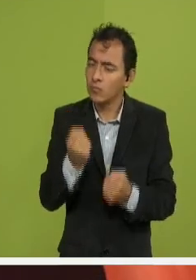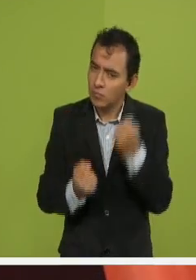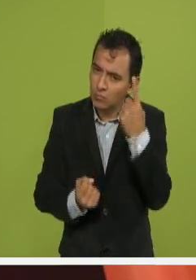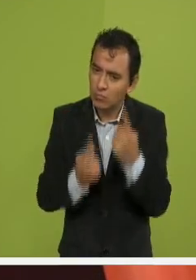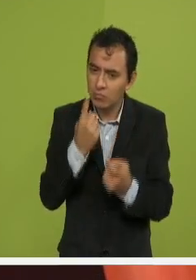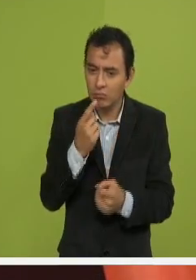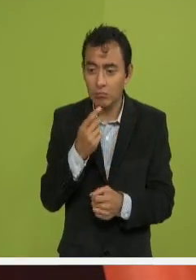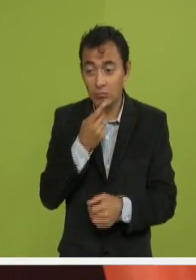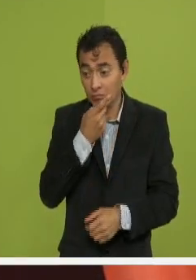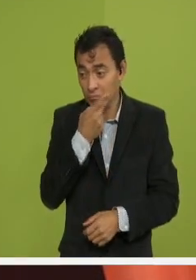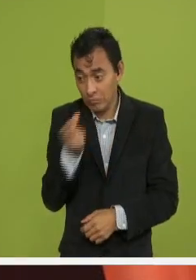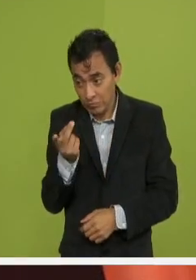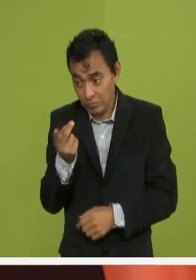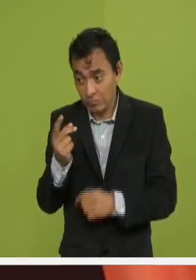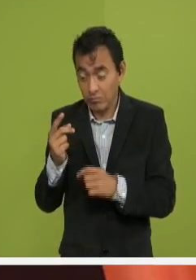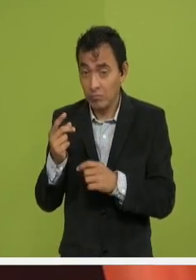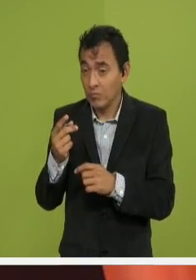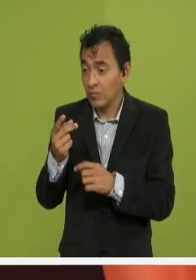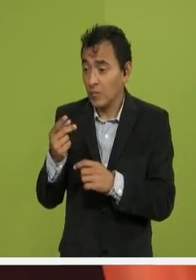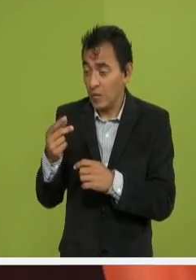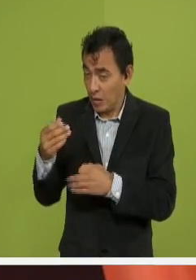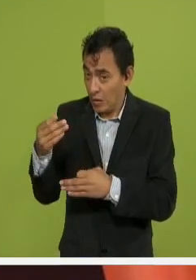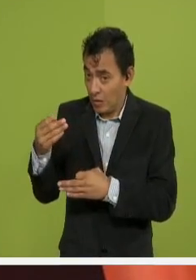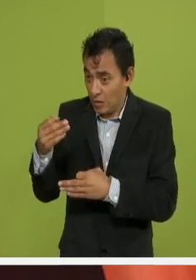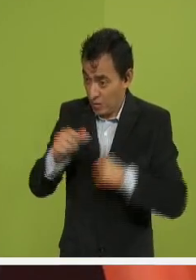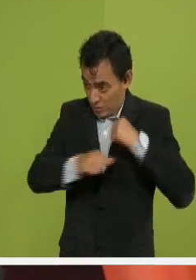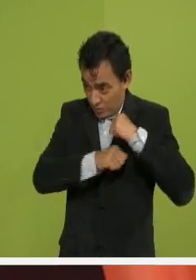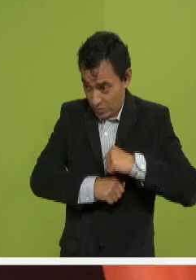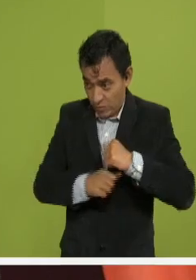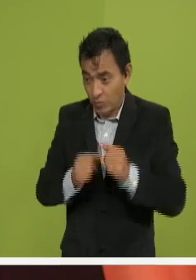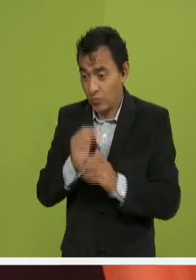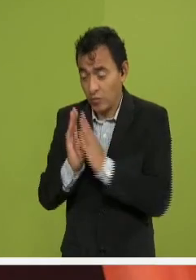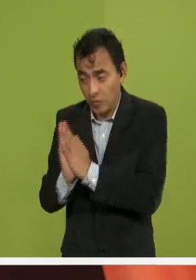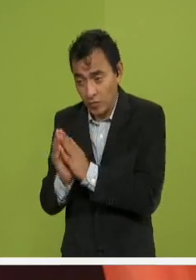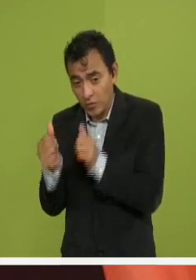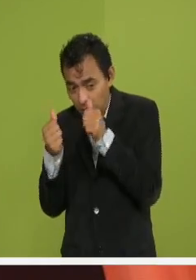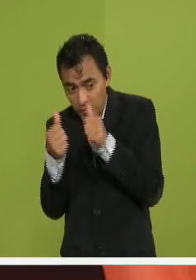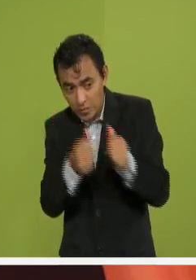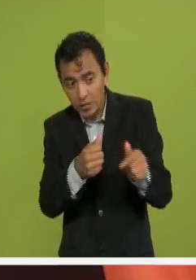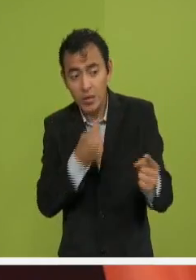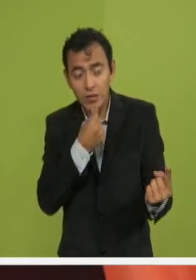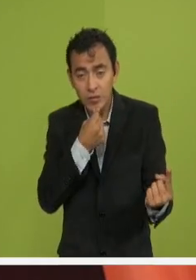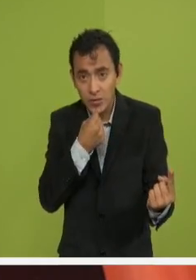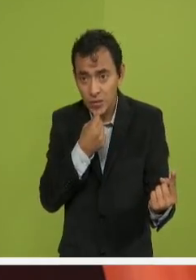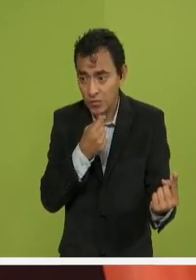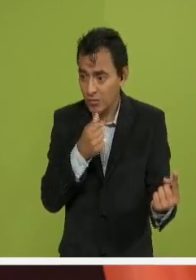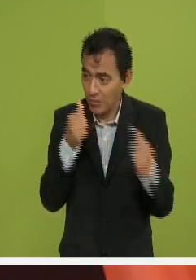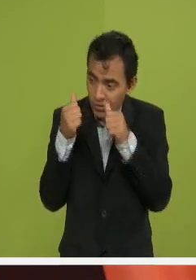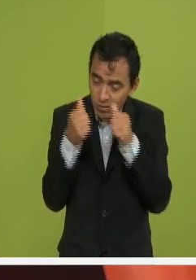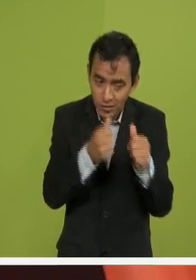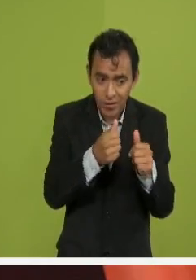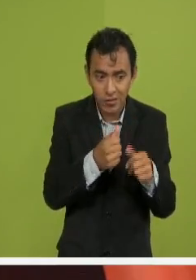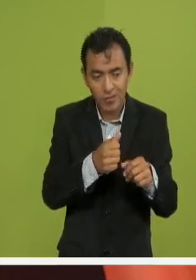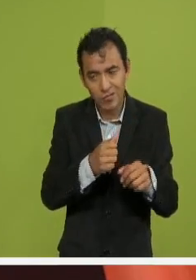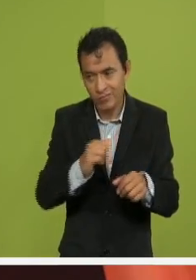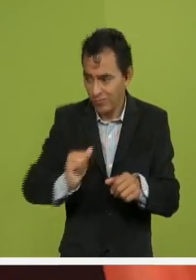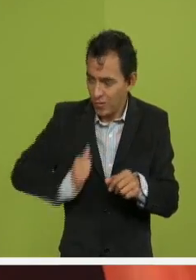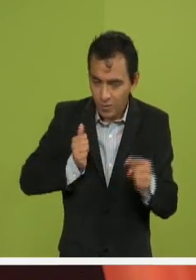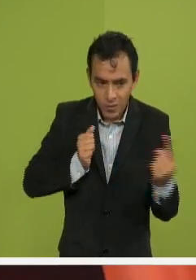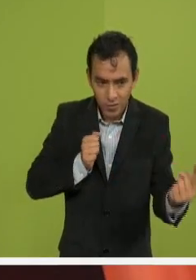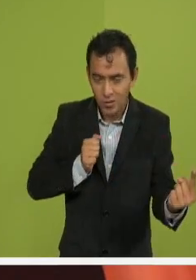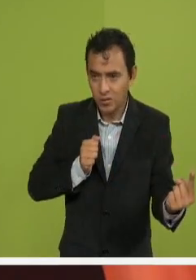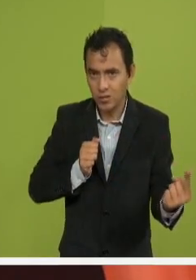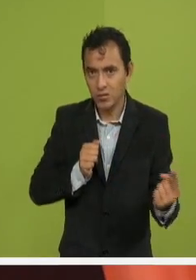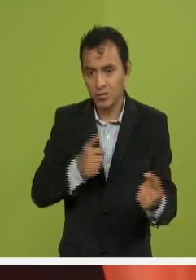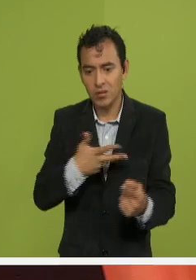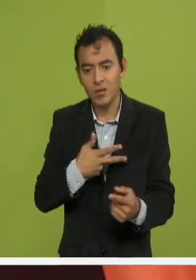a la autoridad, que para poder visibilizar que una casa o en un lugar un niño está siendo explotado, tendría que ser avisado por